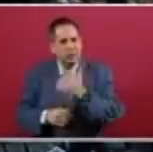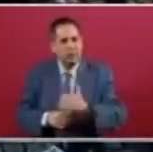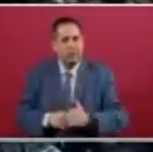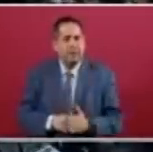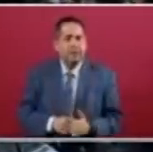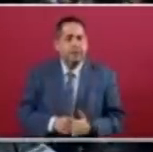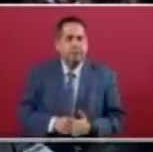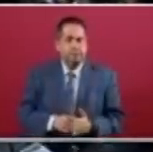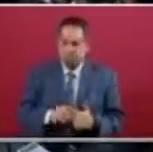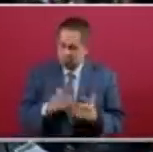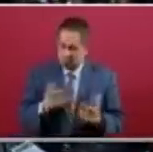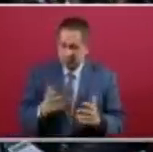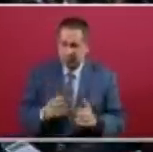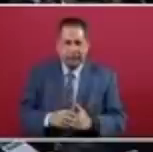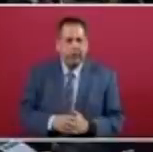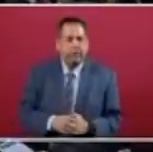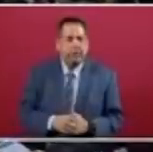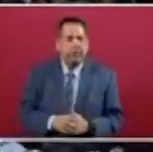Entonces,